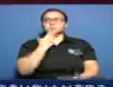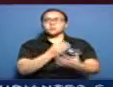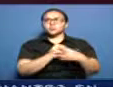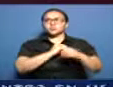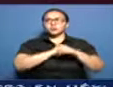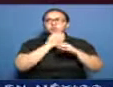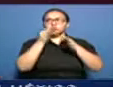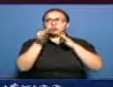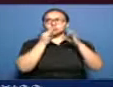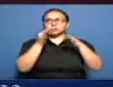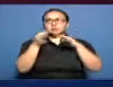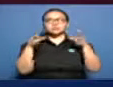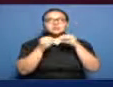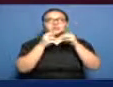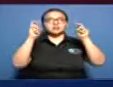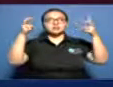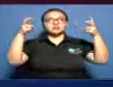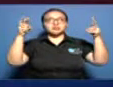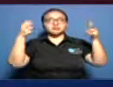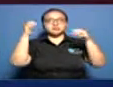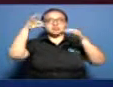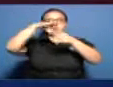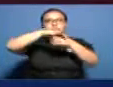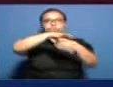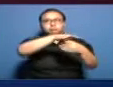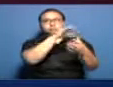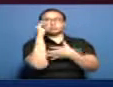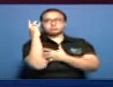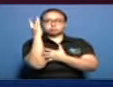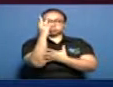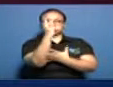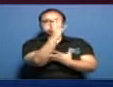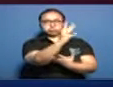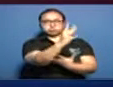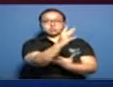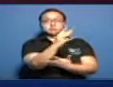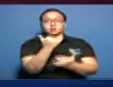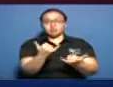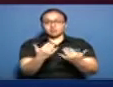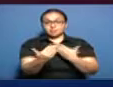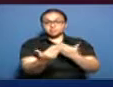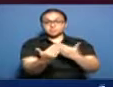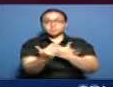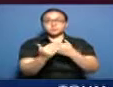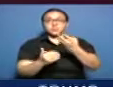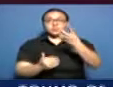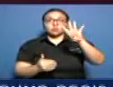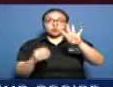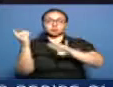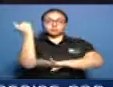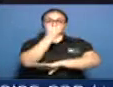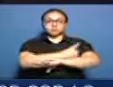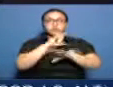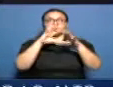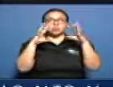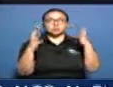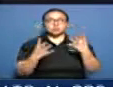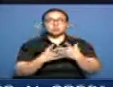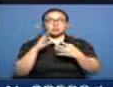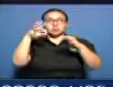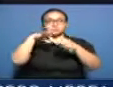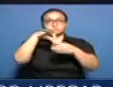en materia de reforestación. Ya viene el cuarto gran día nacional de la reforestación, ¿no? Exactamente. Este sábado,